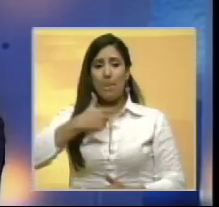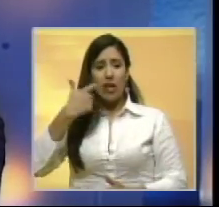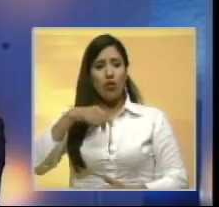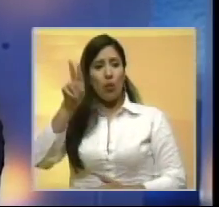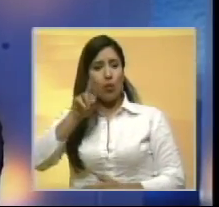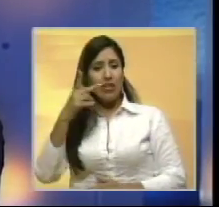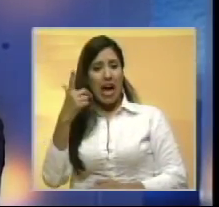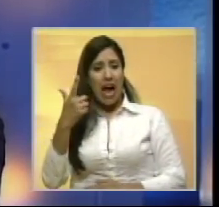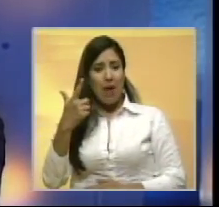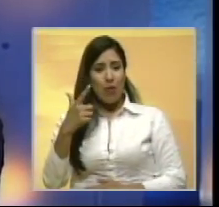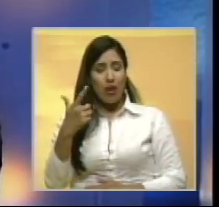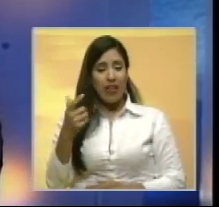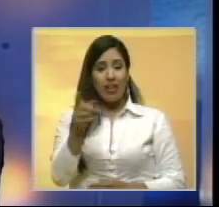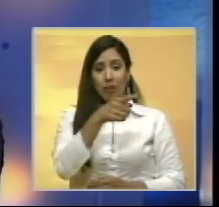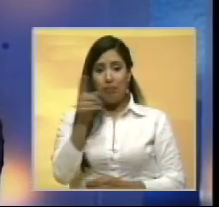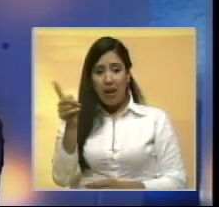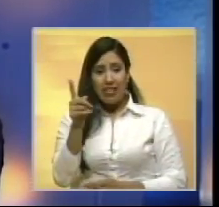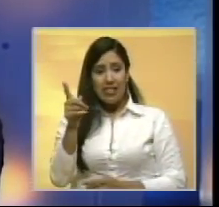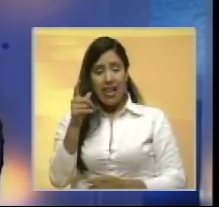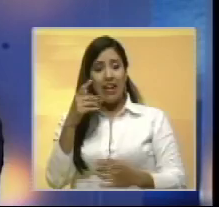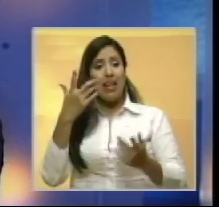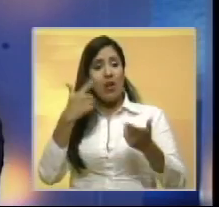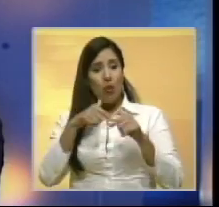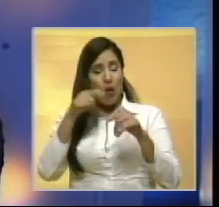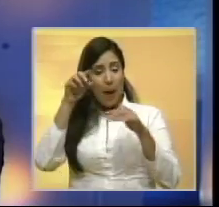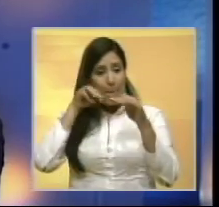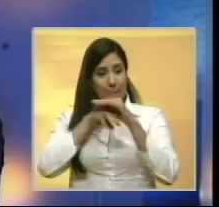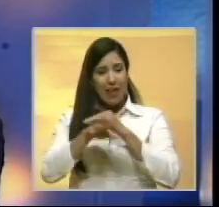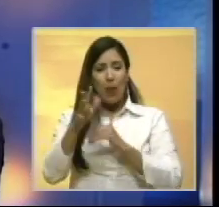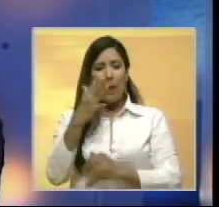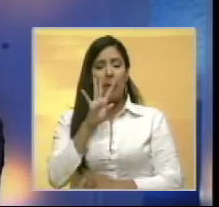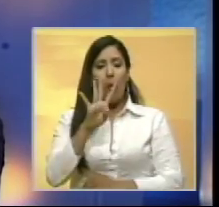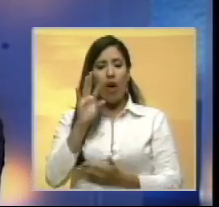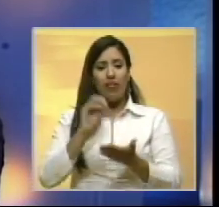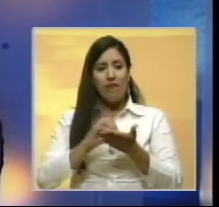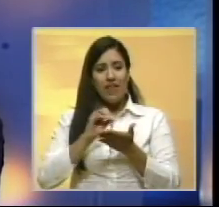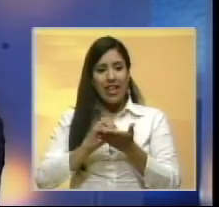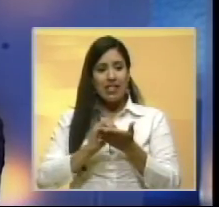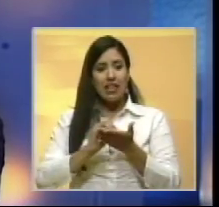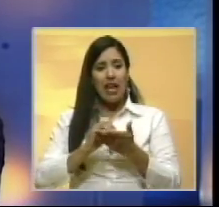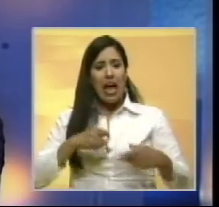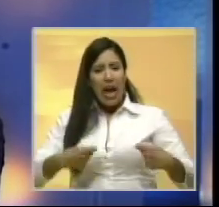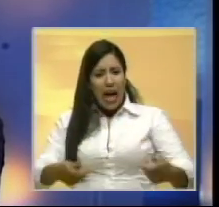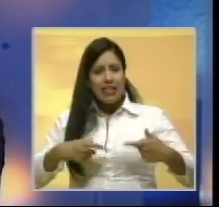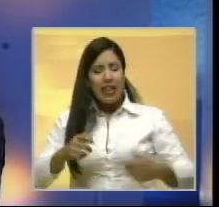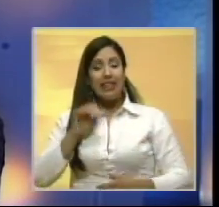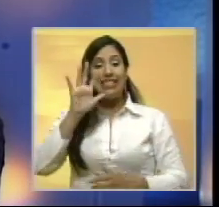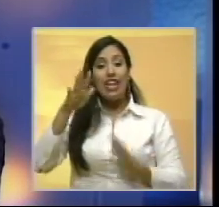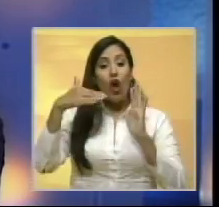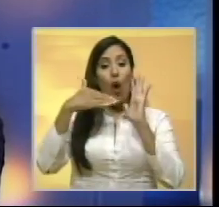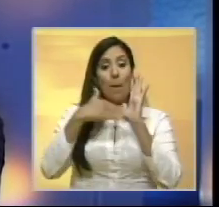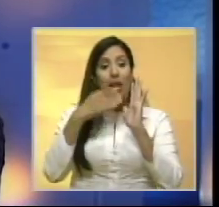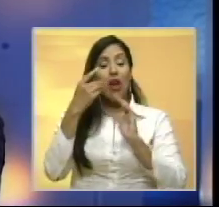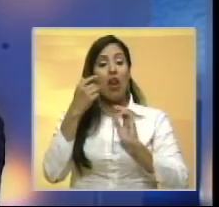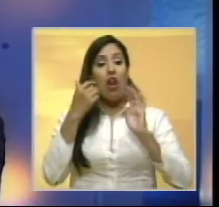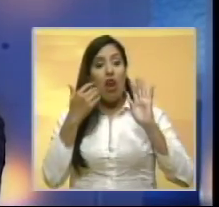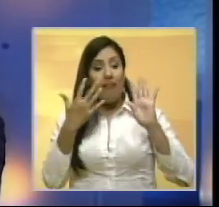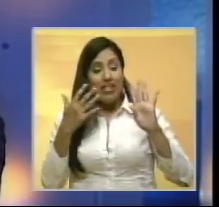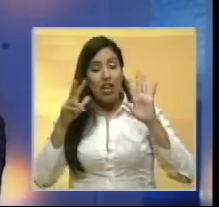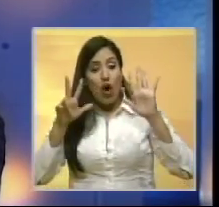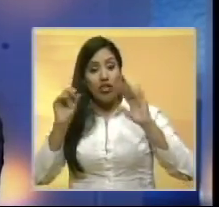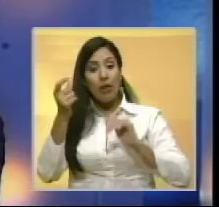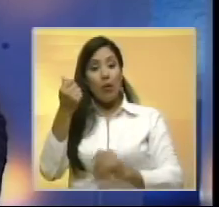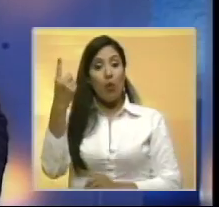el transporte público de las rutas interurbanas y suburbanas al menos 4 veces al día gastarían 5.580